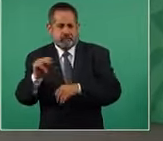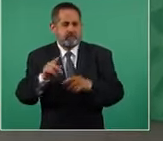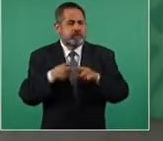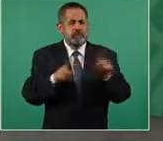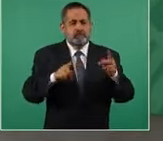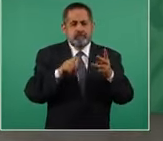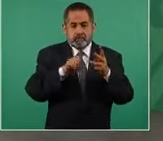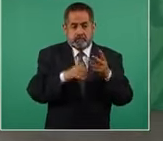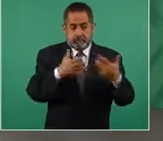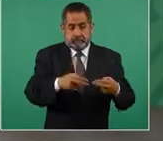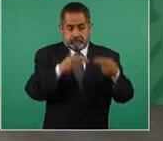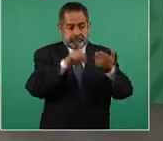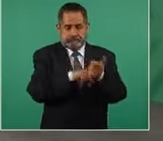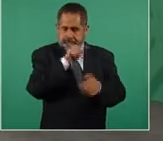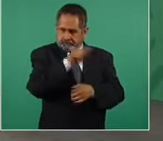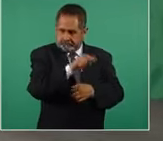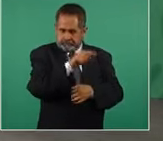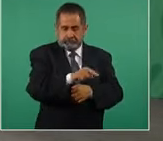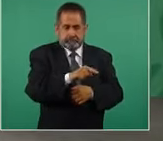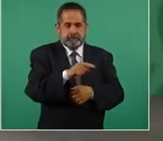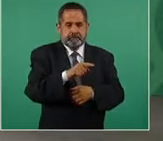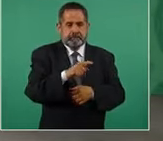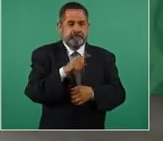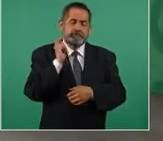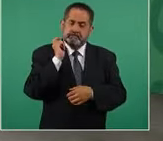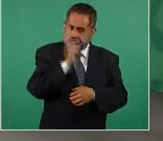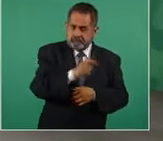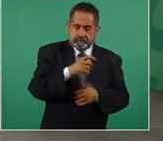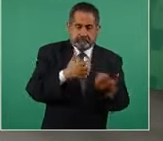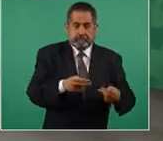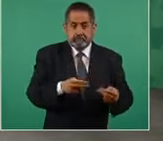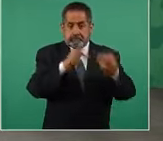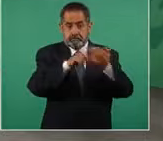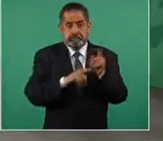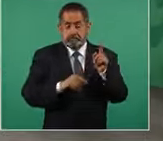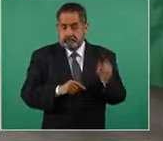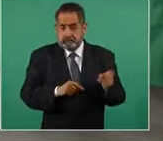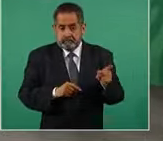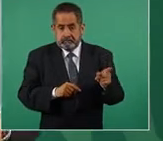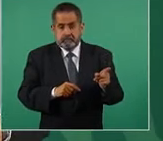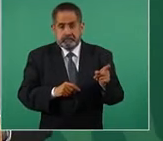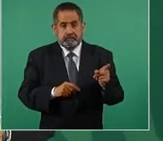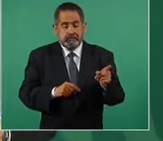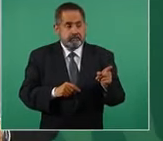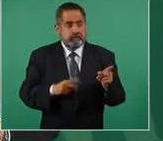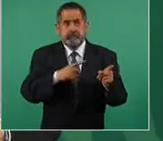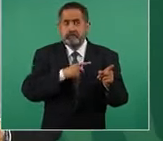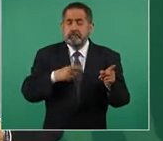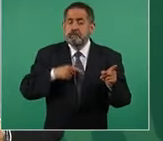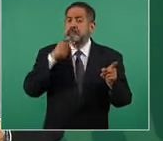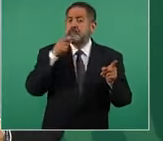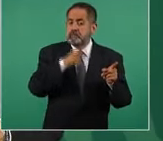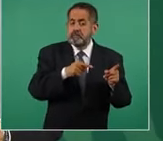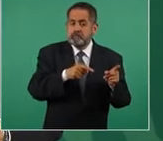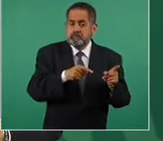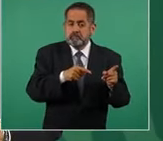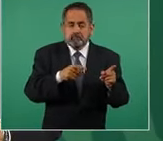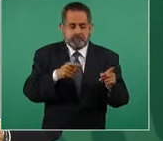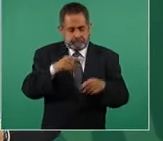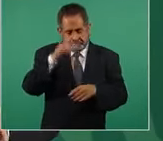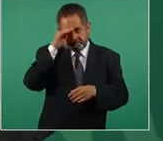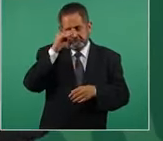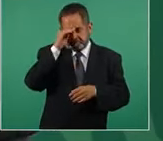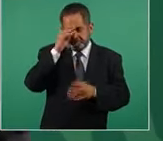sino con la empresa, y esta sí es una empresa que debe de